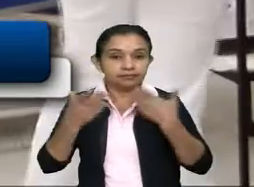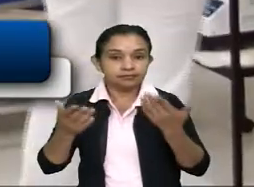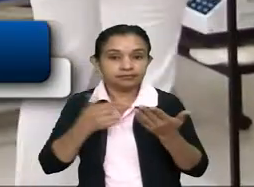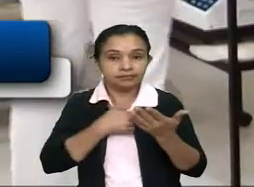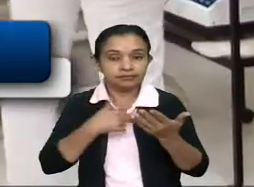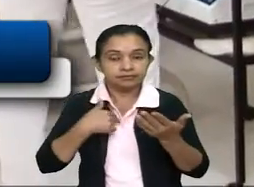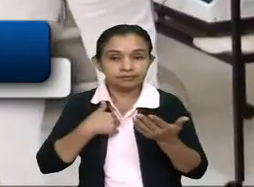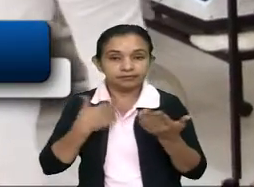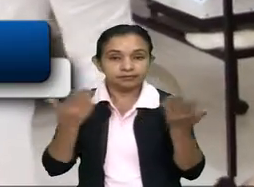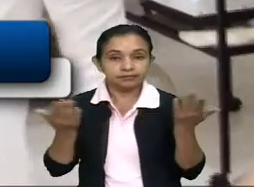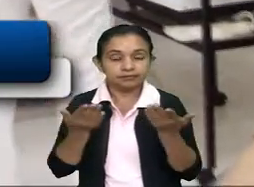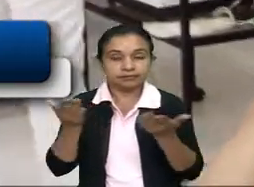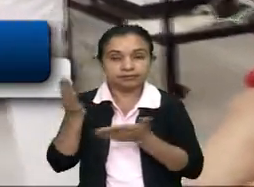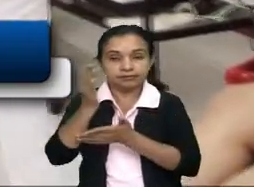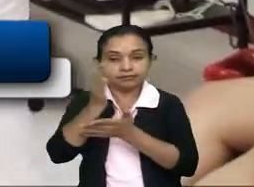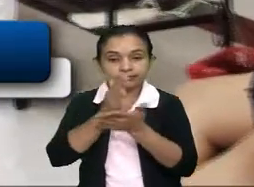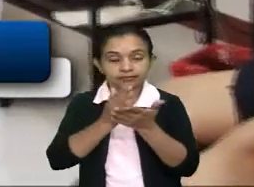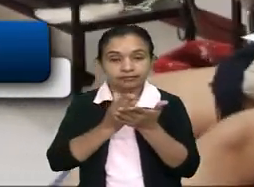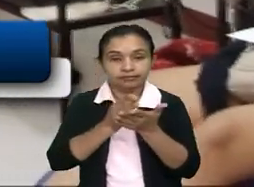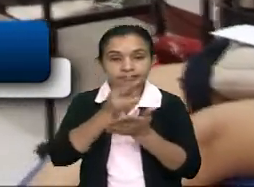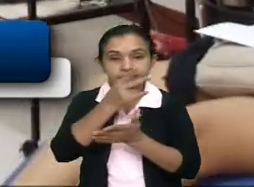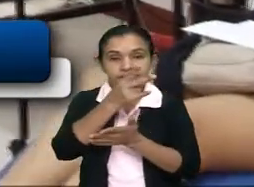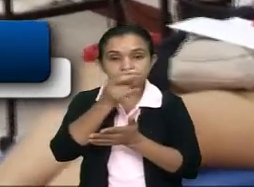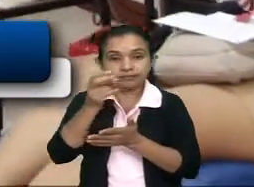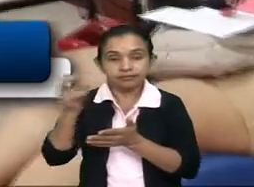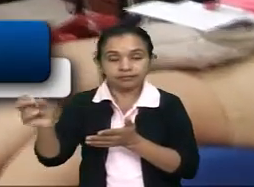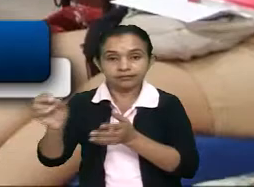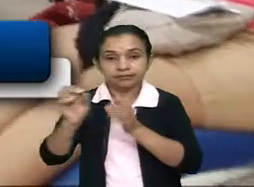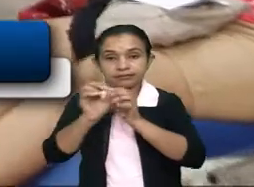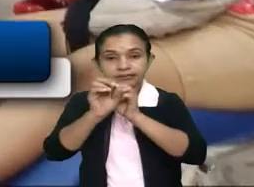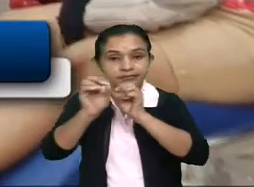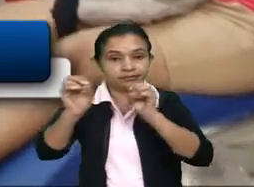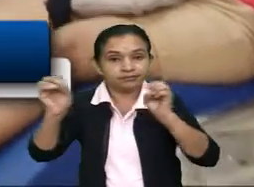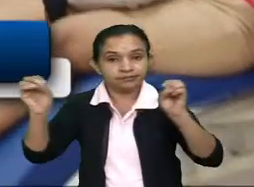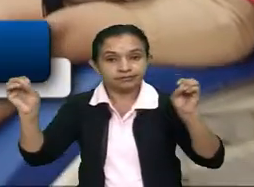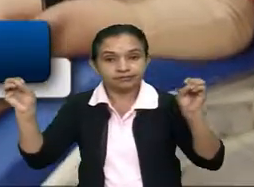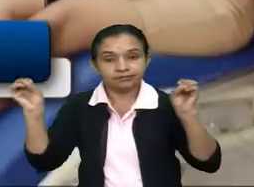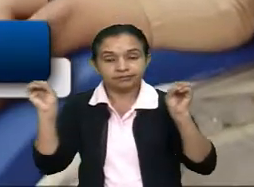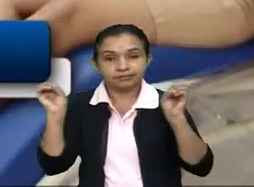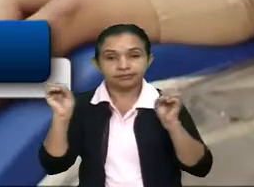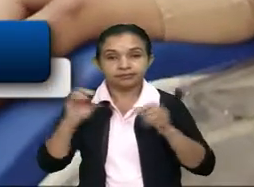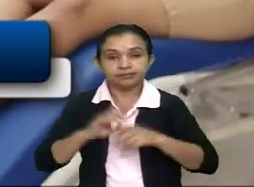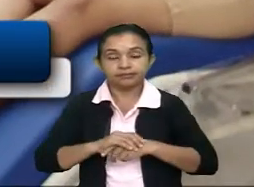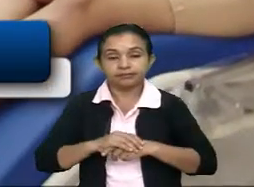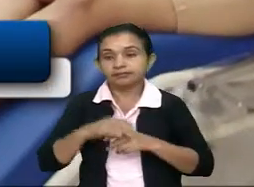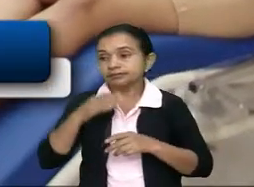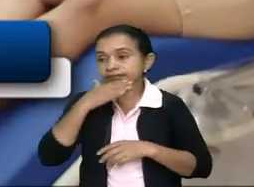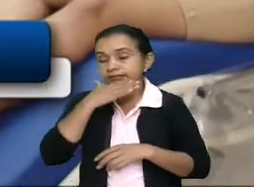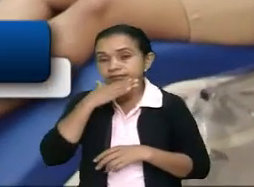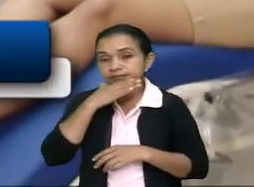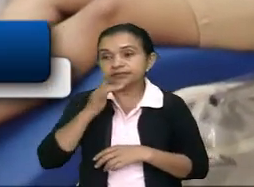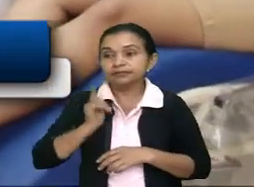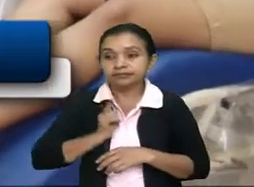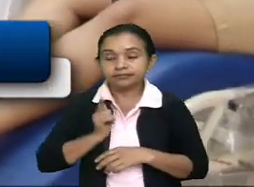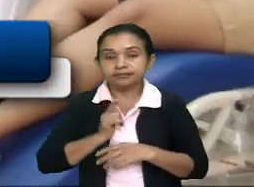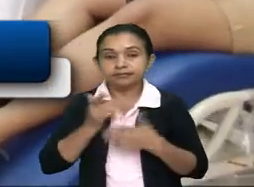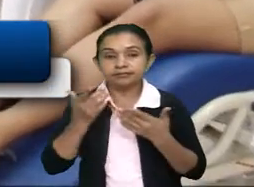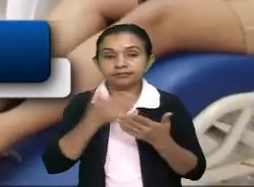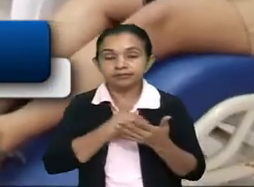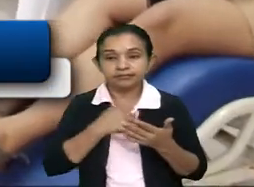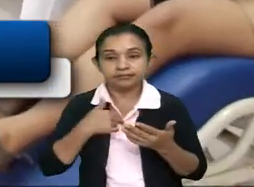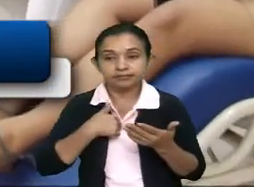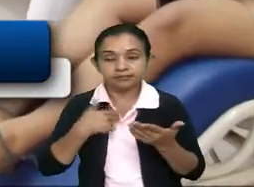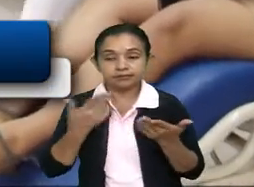tender tanto pues a veces donan 200 personas no sale ninguna hora con esa frecuencia es difícil de obtener entonces lo que hacemos